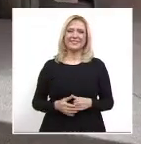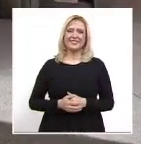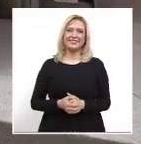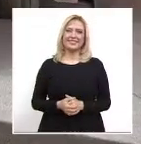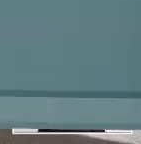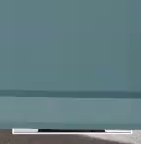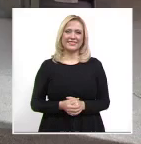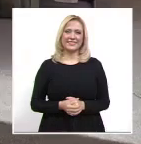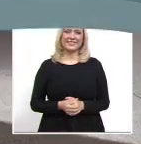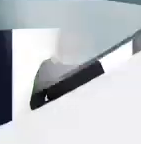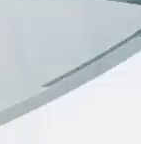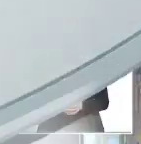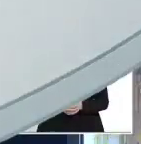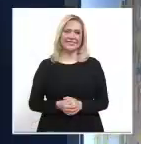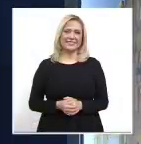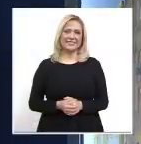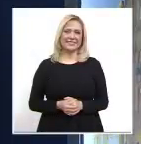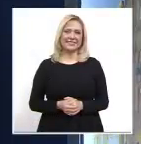Cabrera.